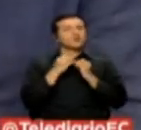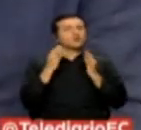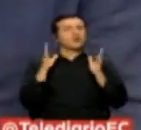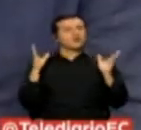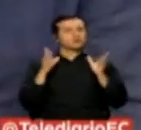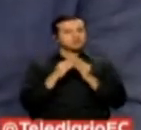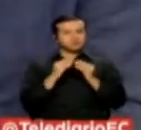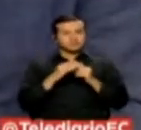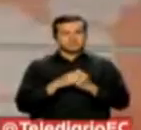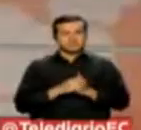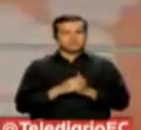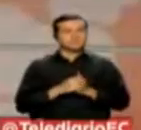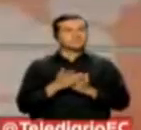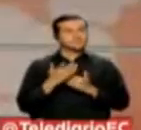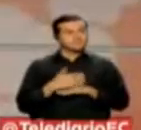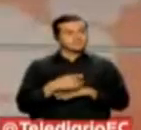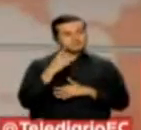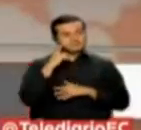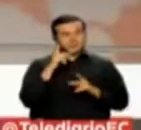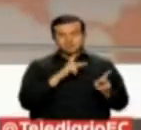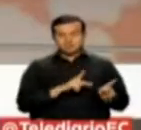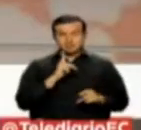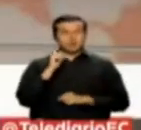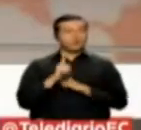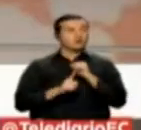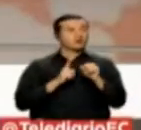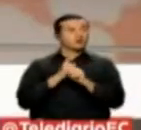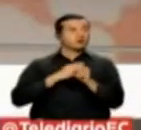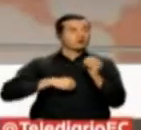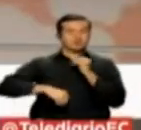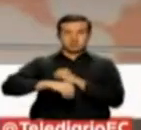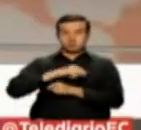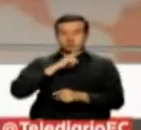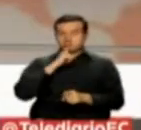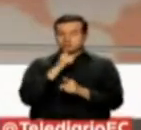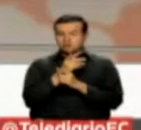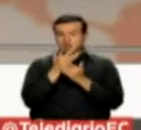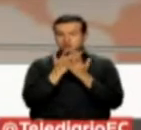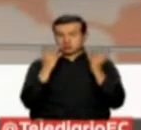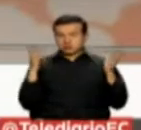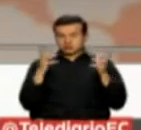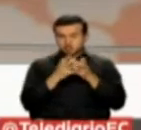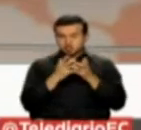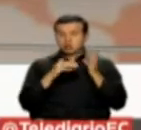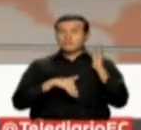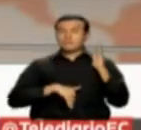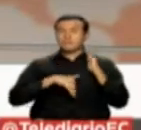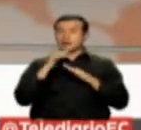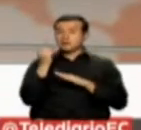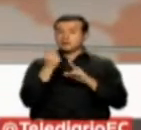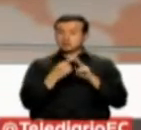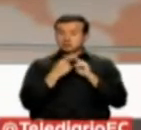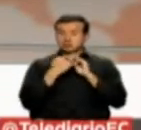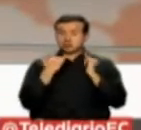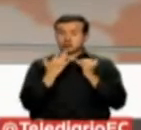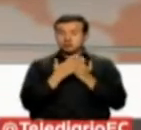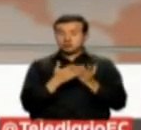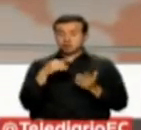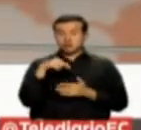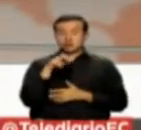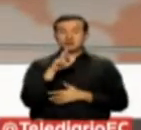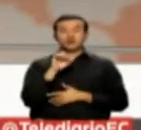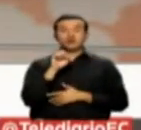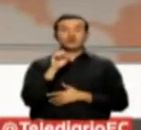productos financieros? Si nosotros tenemos un plan anual de inversiones que vamos a cumplir, los créditos más demandados ahora son los quirografarios